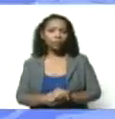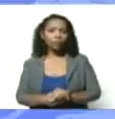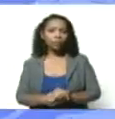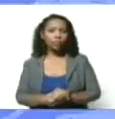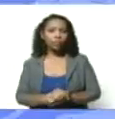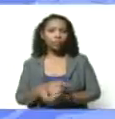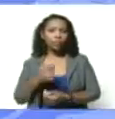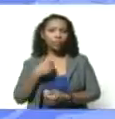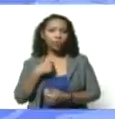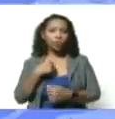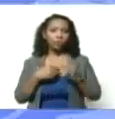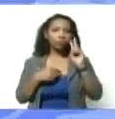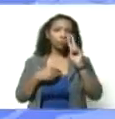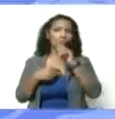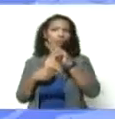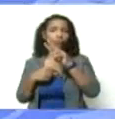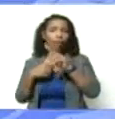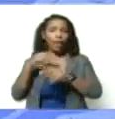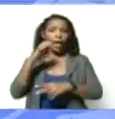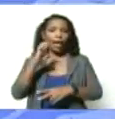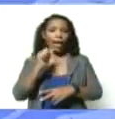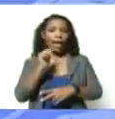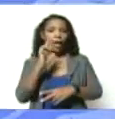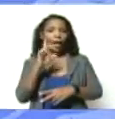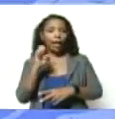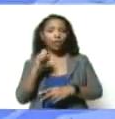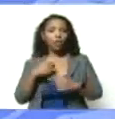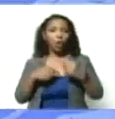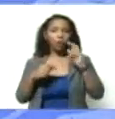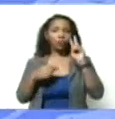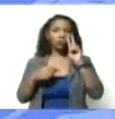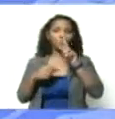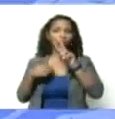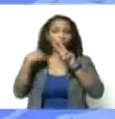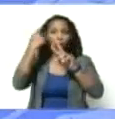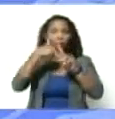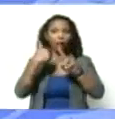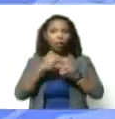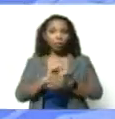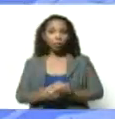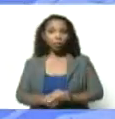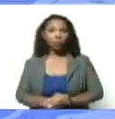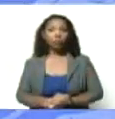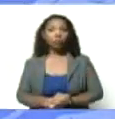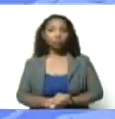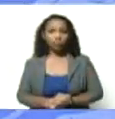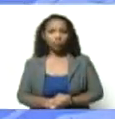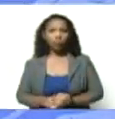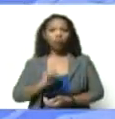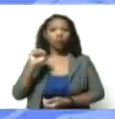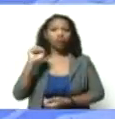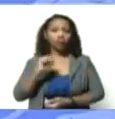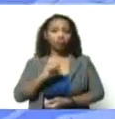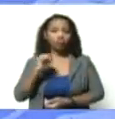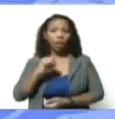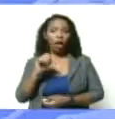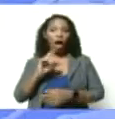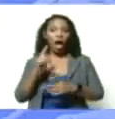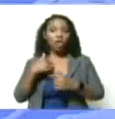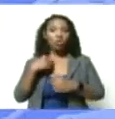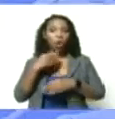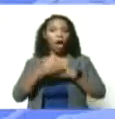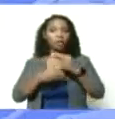dirijo mi mirada a Earle Herrera. Y cuando lo veía y con su rostro me decía así, afirmativo, yo decía, lo